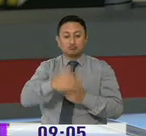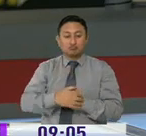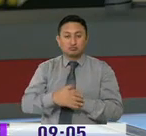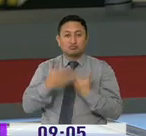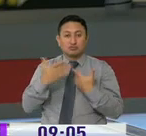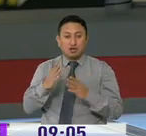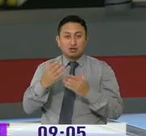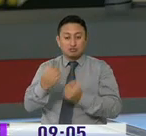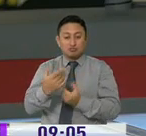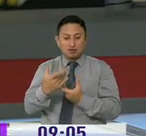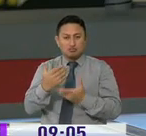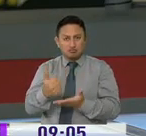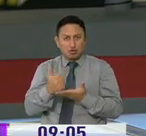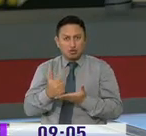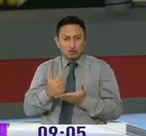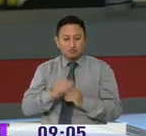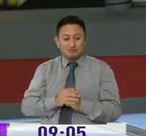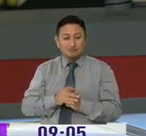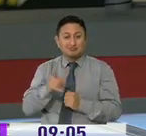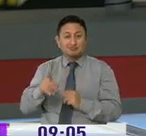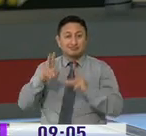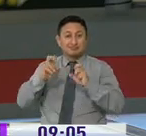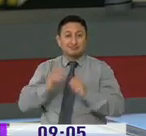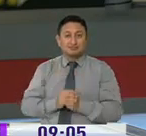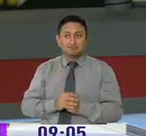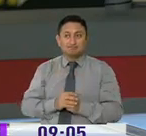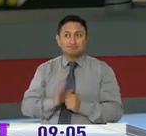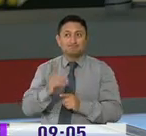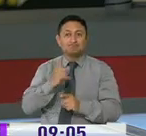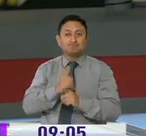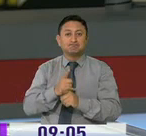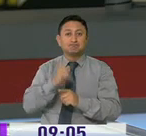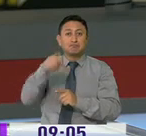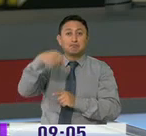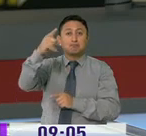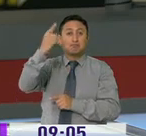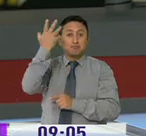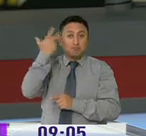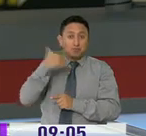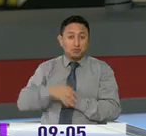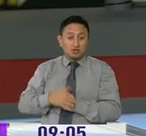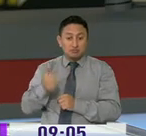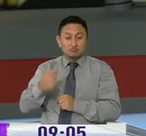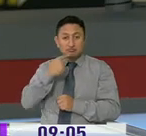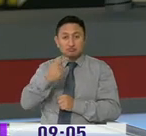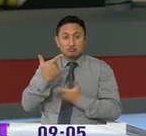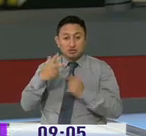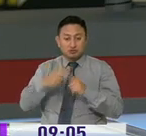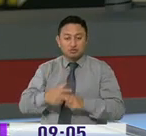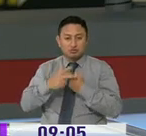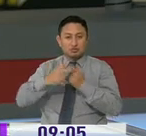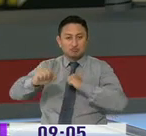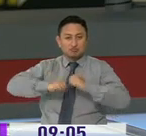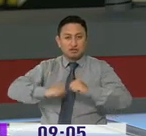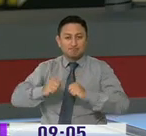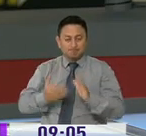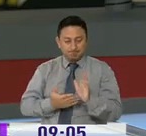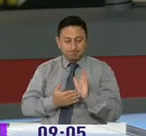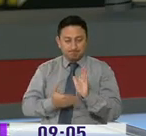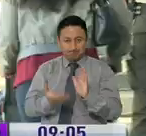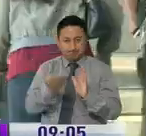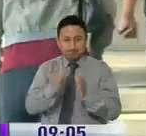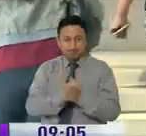obtenido importantes indicios dentro de este caso, por lo cual en los próximos días, dice, se iniciarán las diligencias. Le contamos.